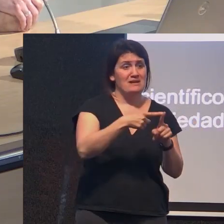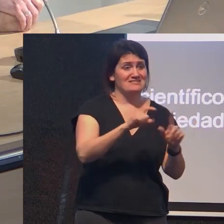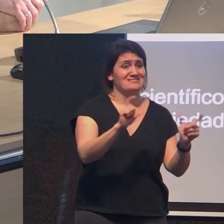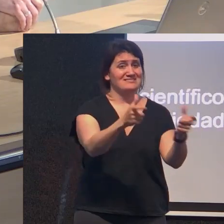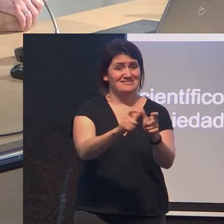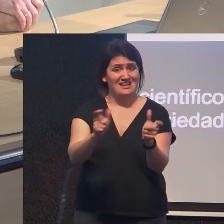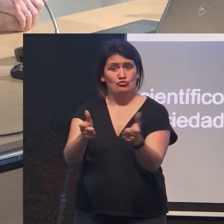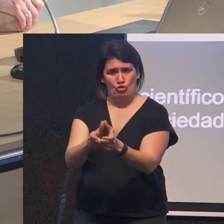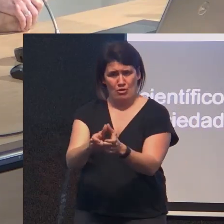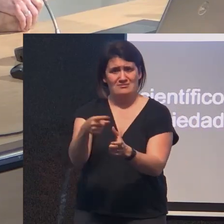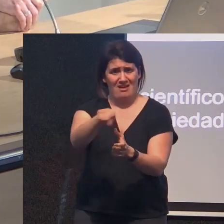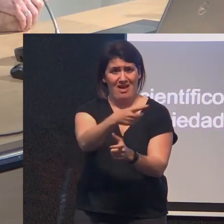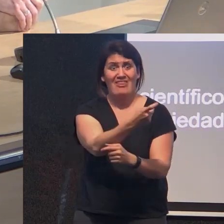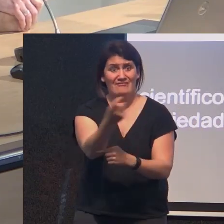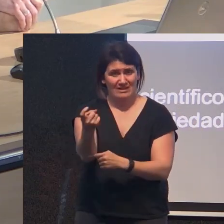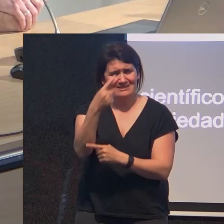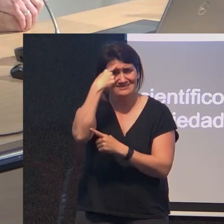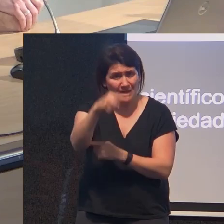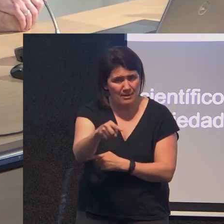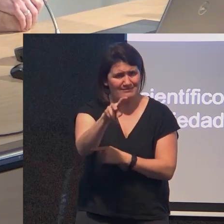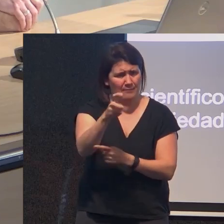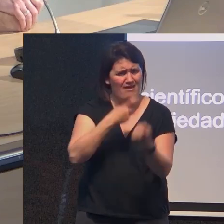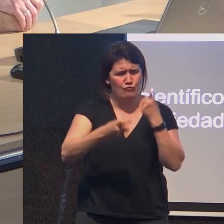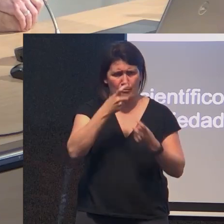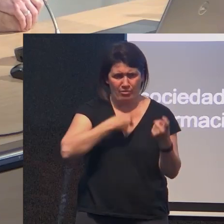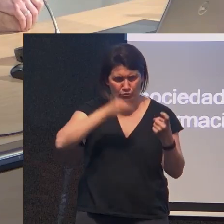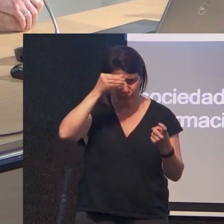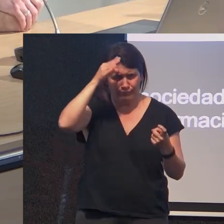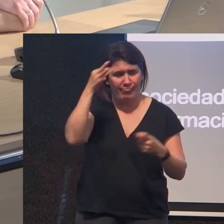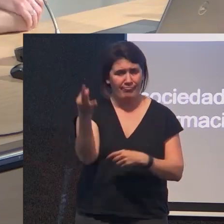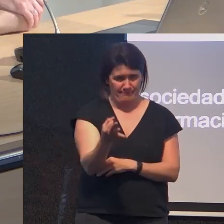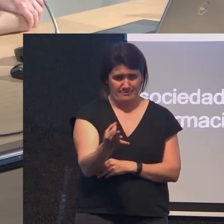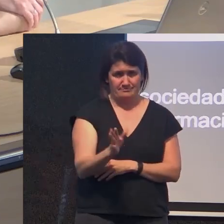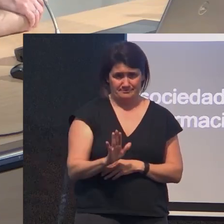sectores que necesitan saber esa información.